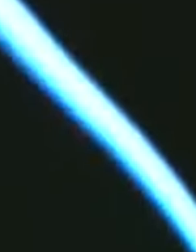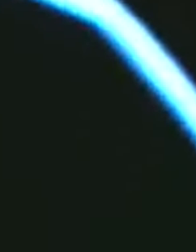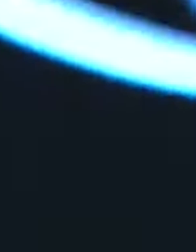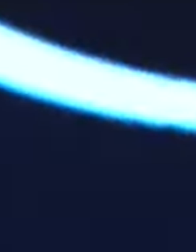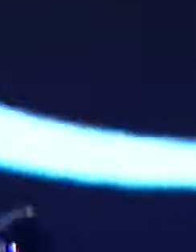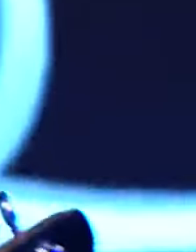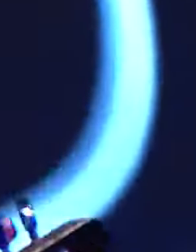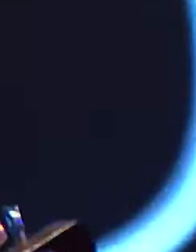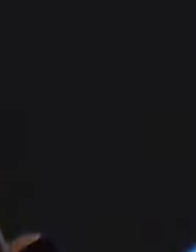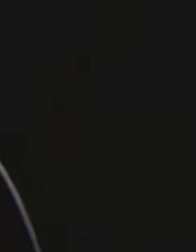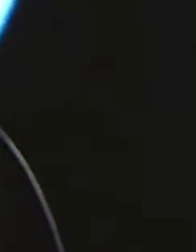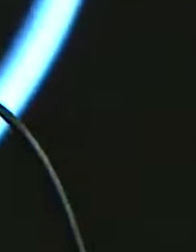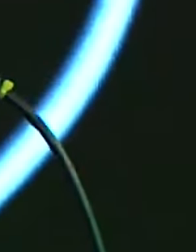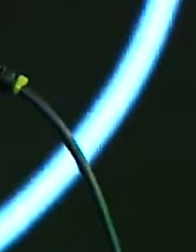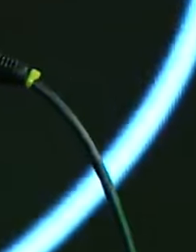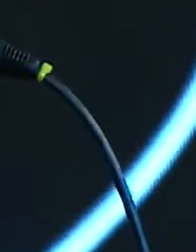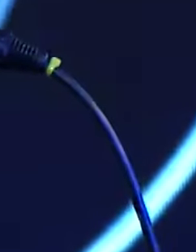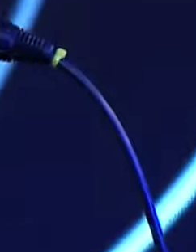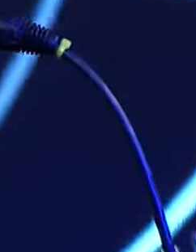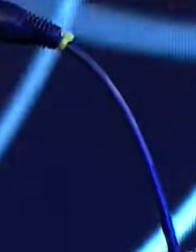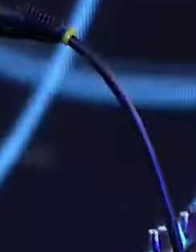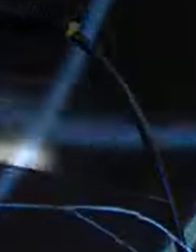Nunca vi Ciudadano Kane, ni lo voy a hacer.